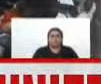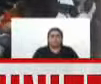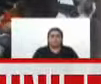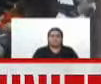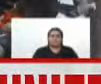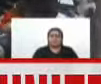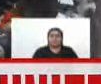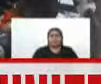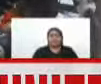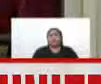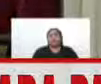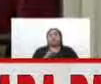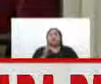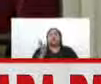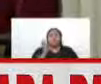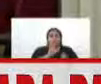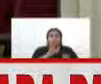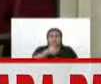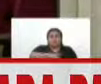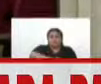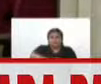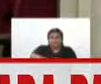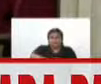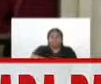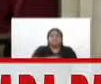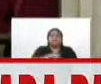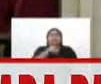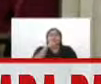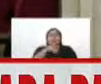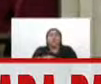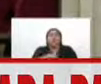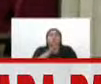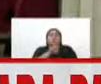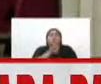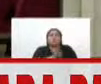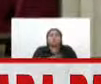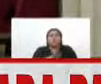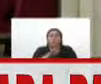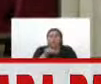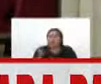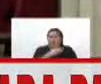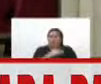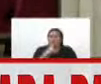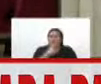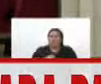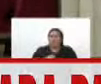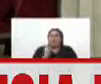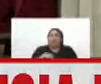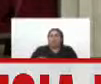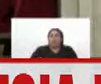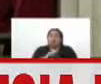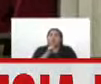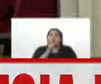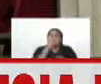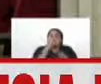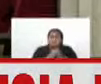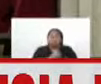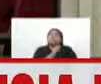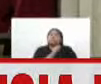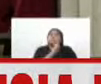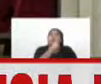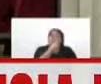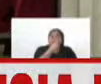de la situación que padecen los jubilados. Ahora, después, si lo que se cuestiona no es el instrumento, sino